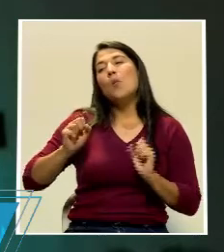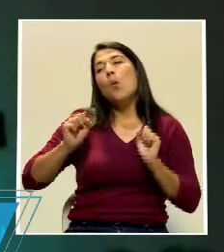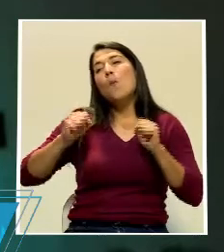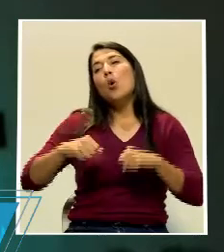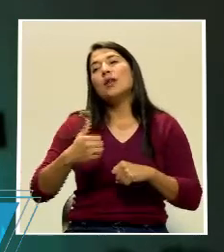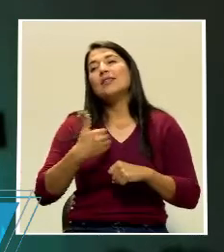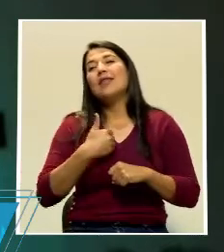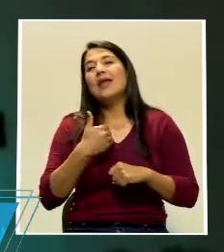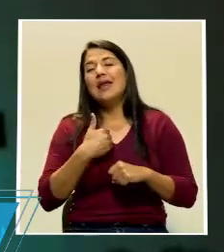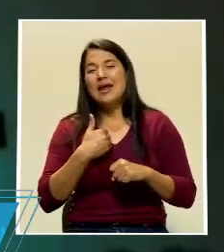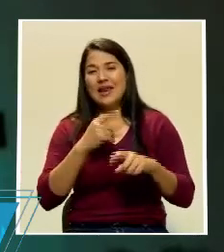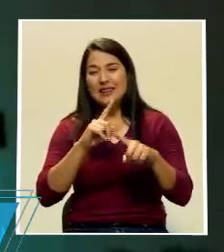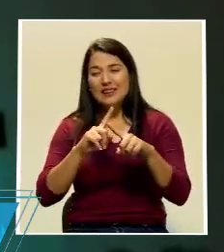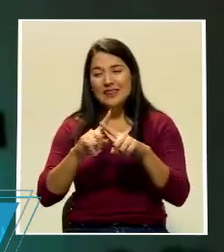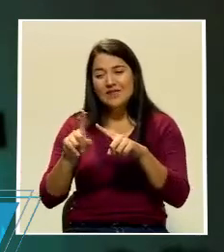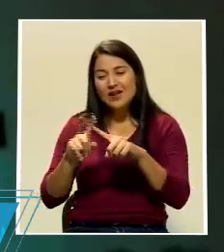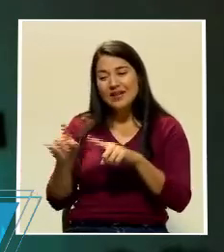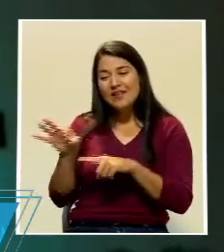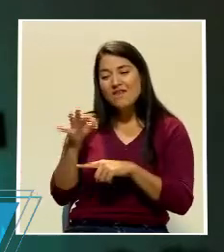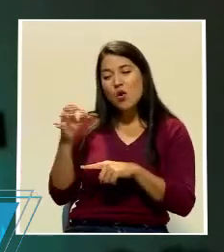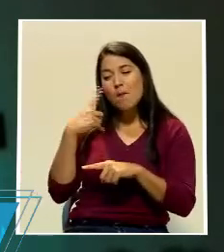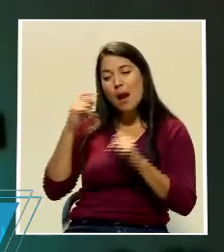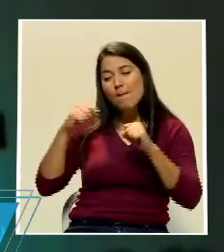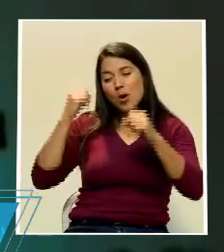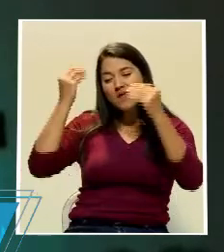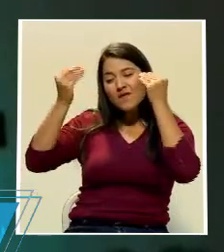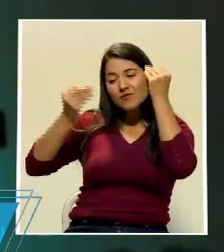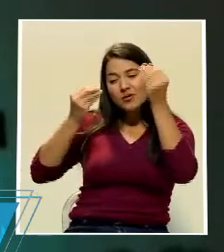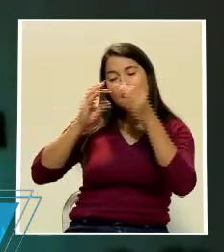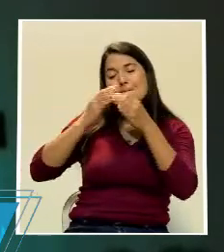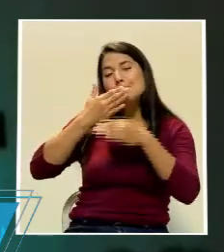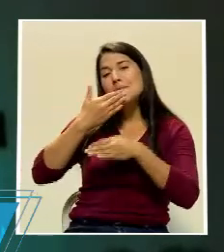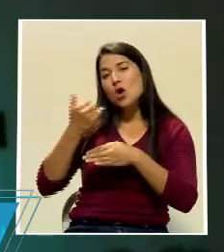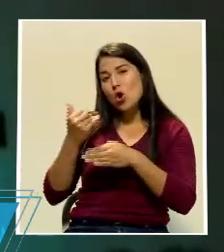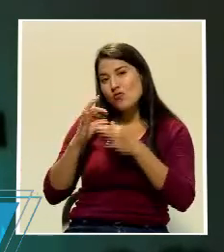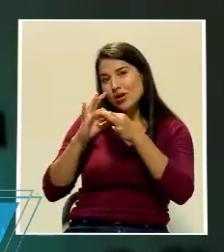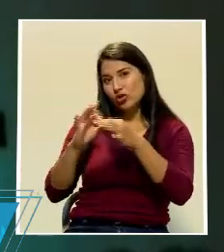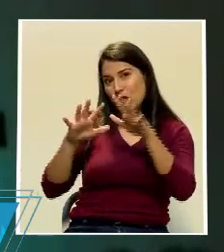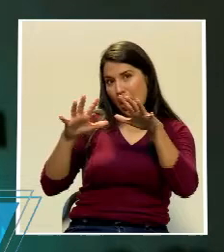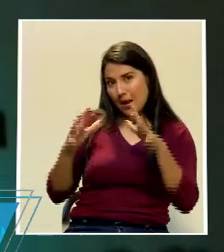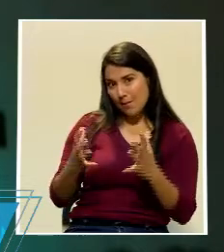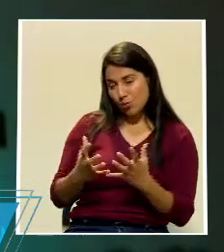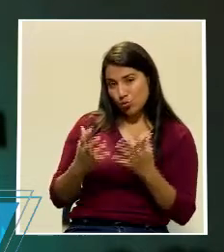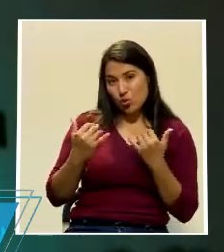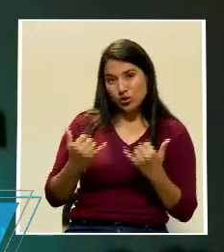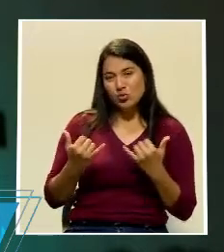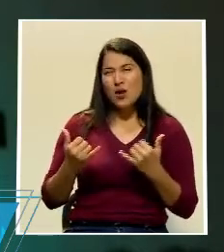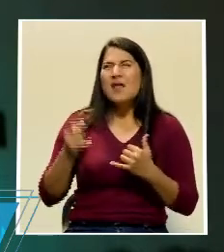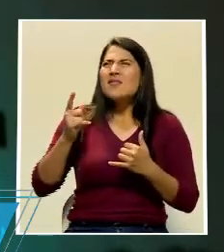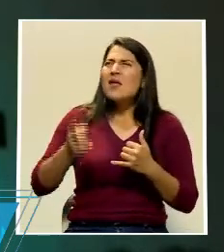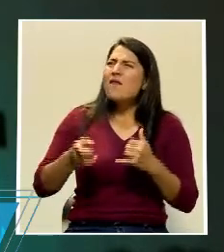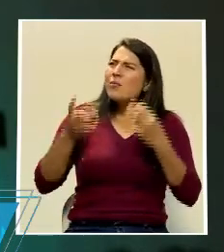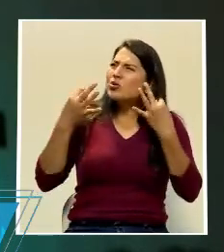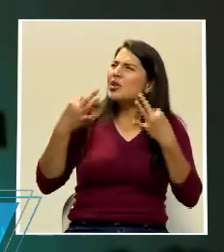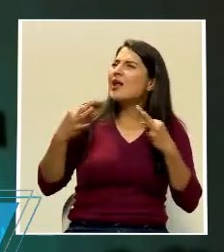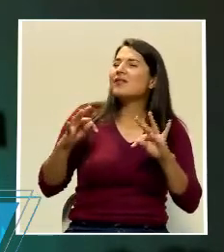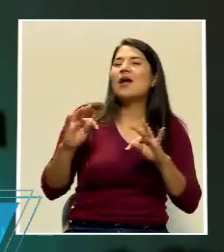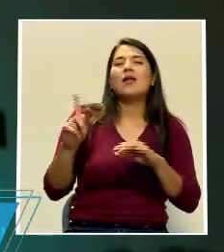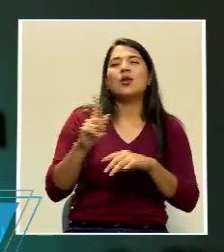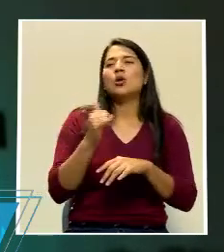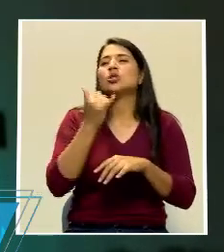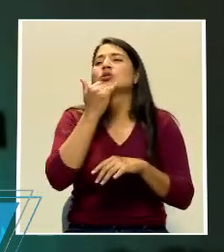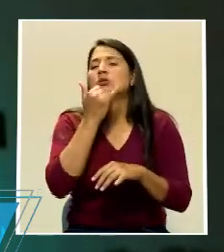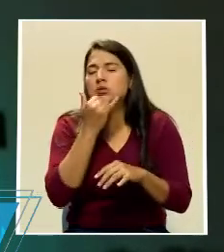tener formas de reflexionar mejor sobre el mundo que nos rodea. Tenemos que tratar de no caer en ciertas trampas